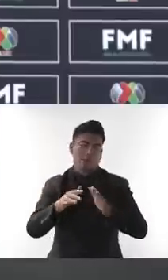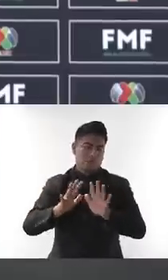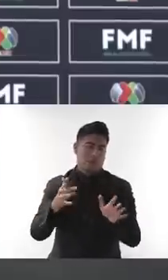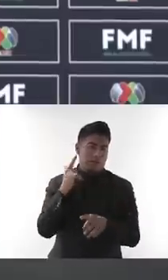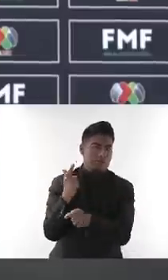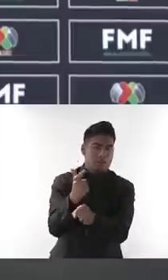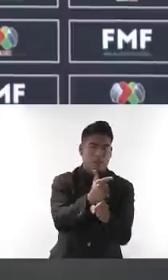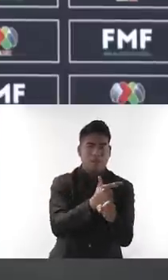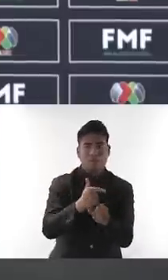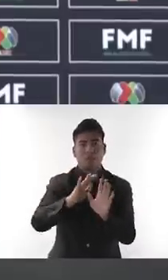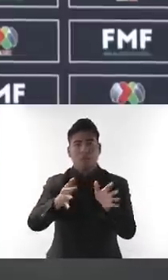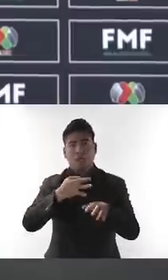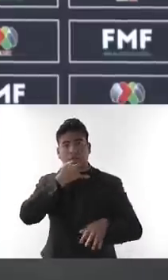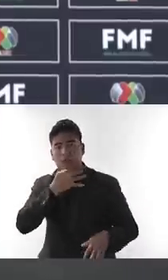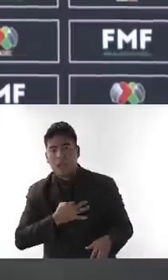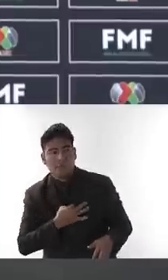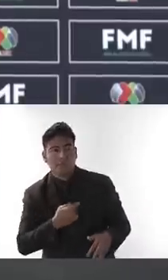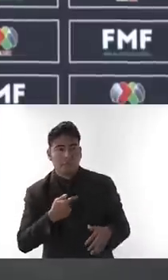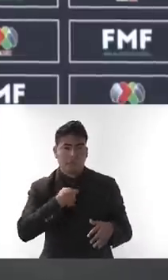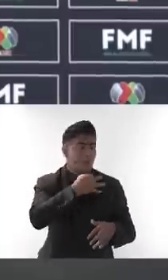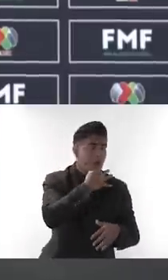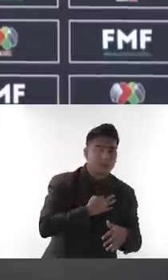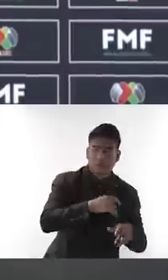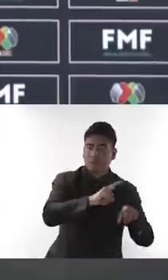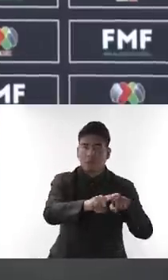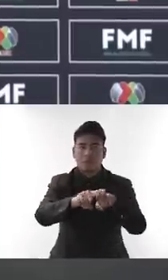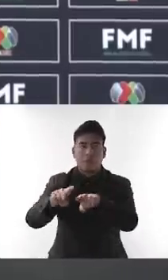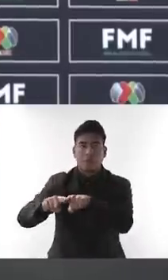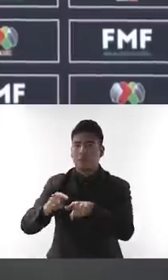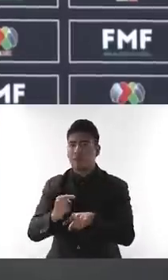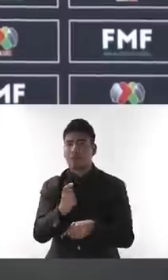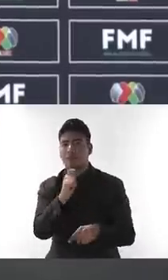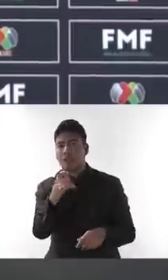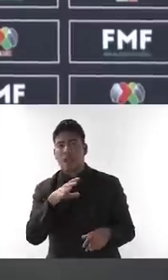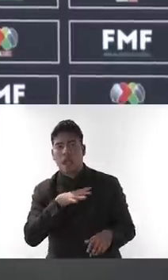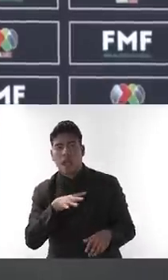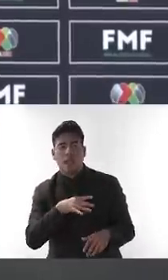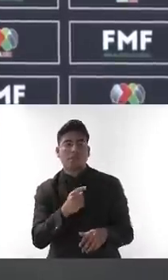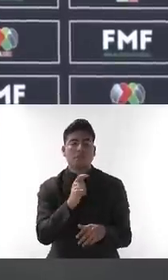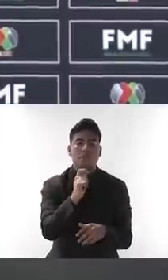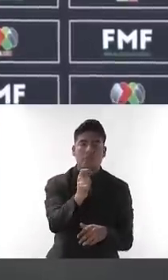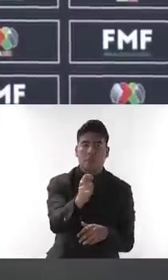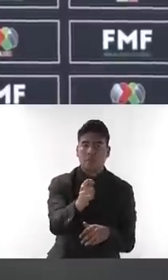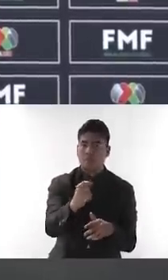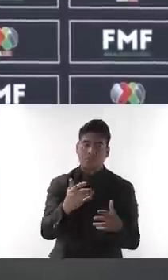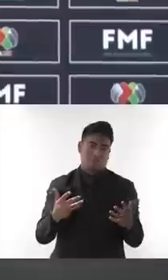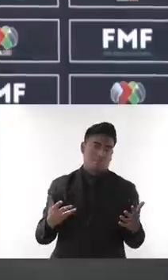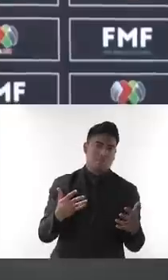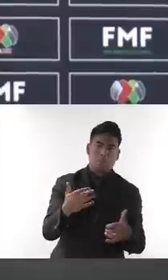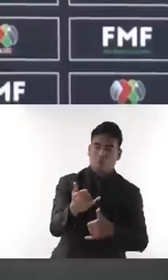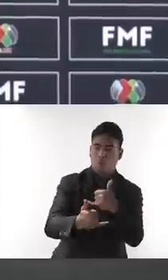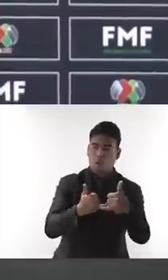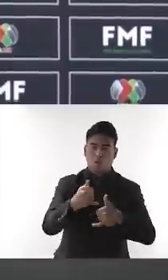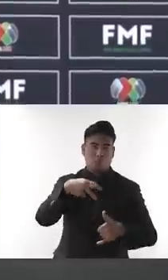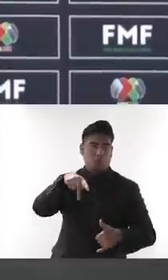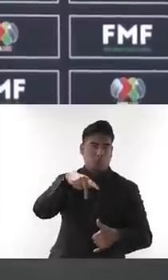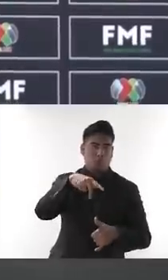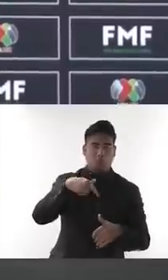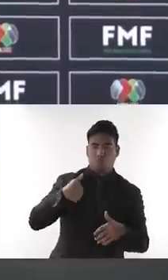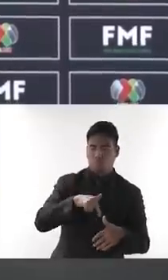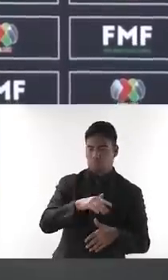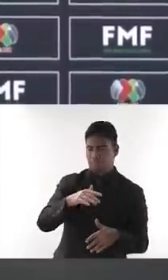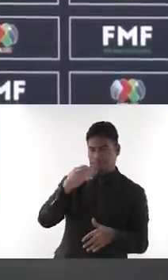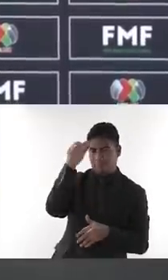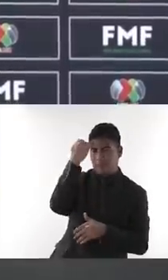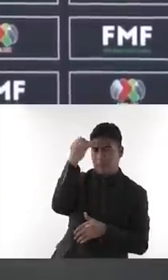comunicando, que sus ciclos en selección nacional están al final. creo que tendremos esta